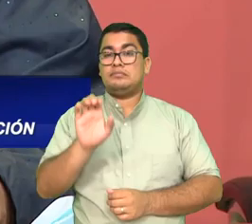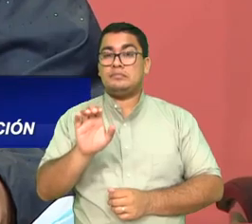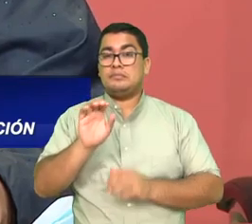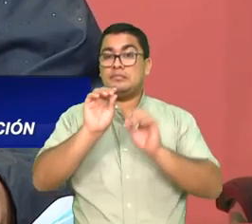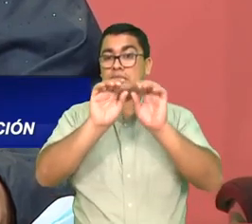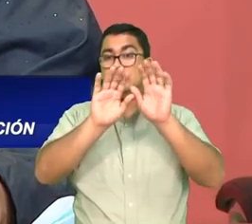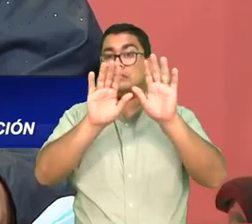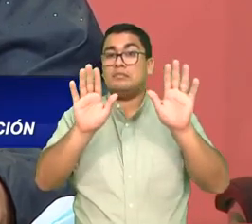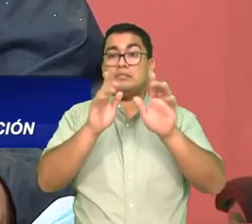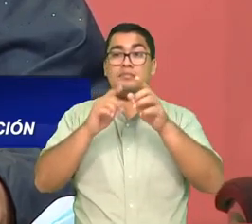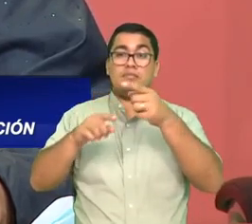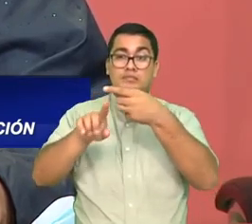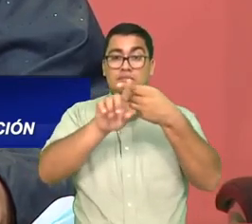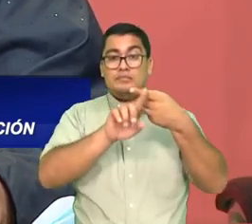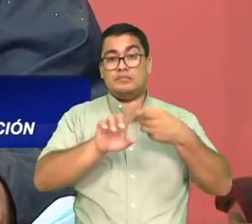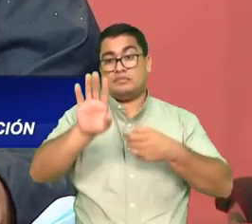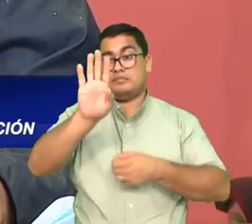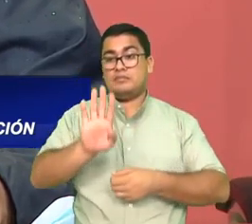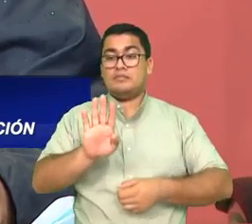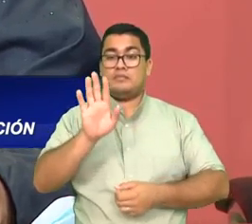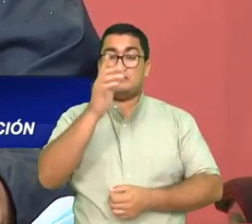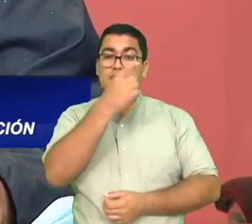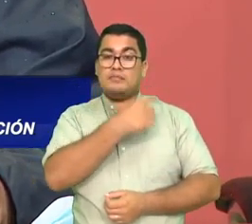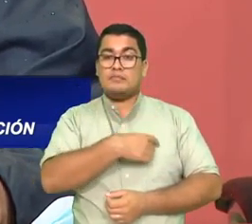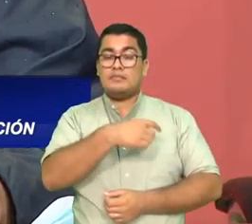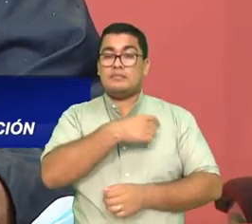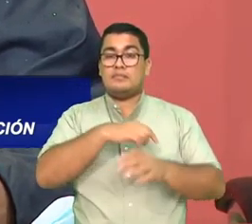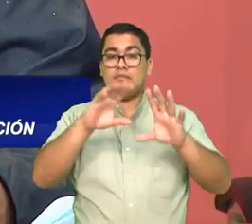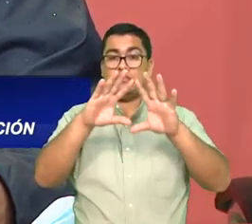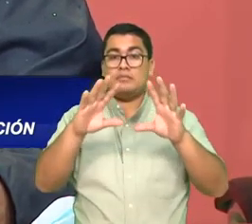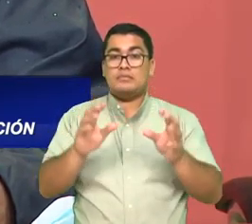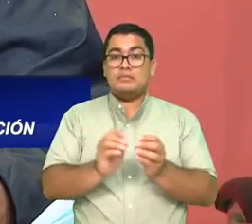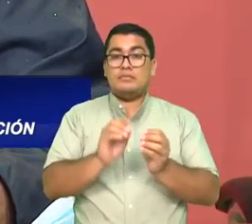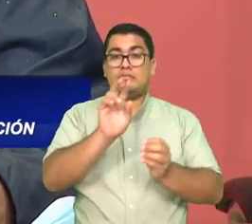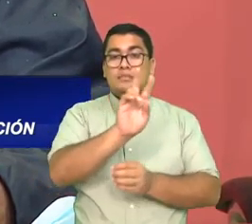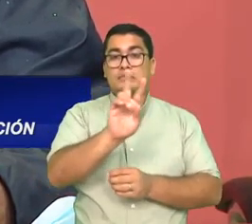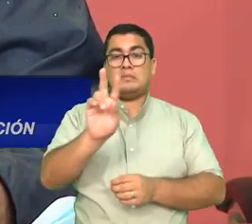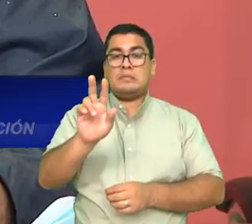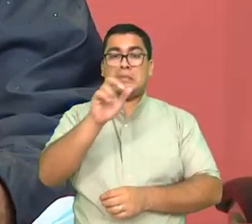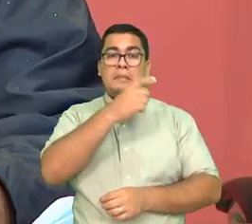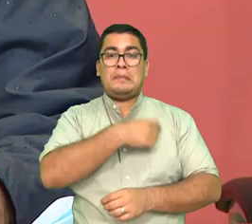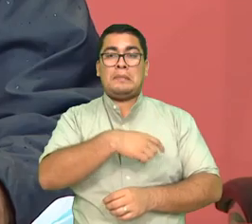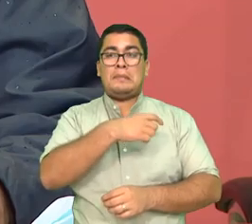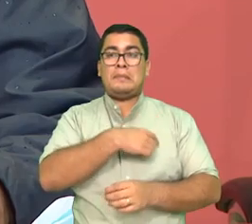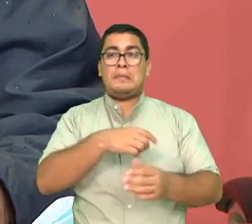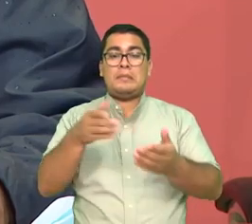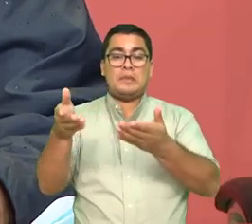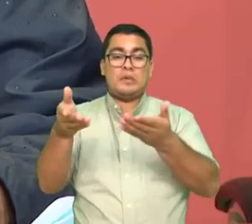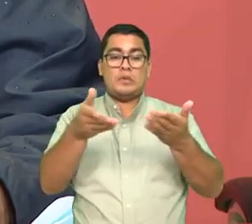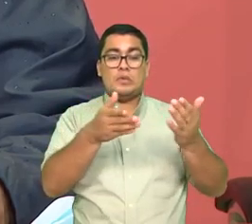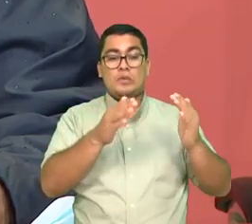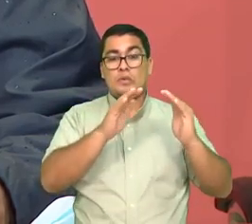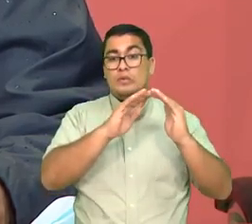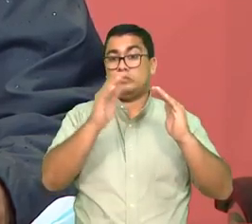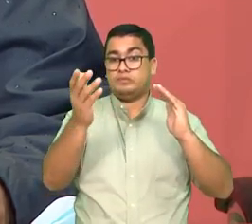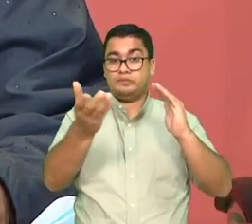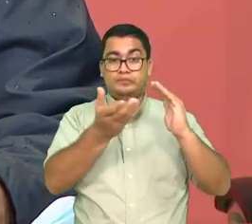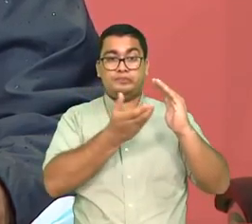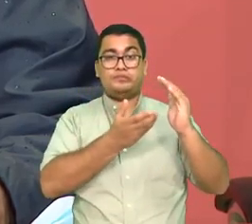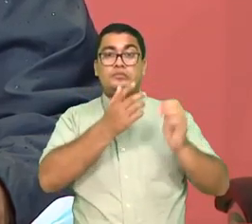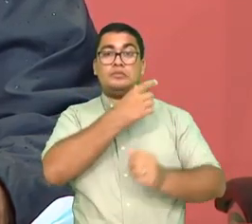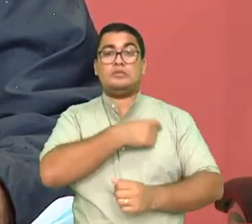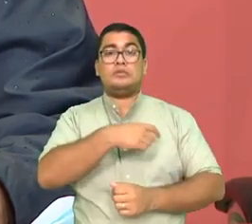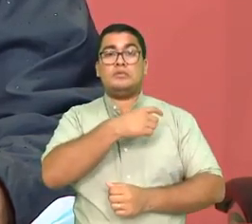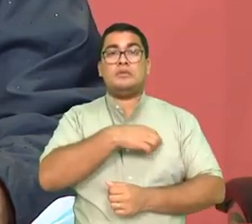se han sumado 4 centros más, para un total de 22 centros funcionando a estas horas como albergue, donde